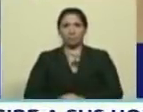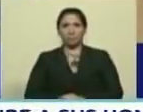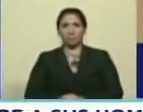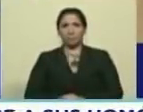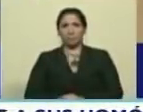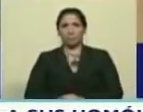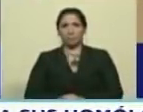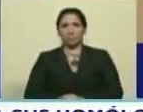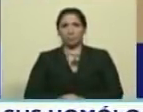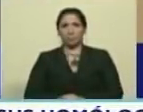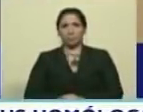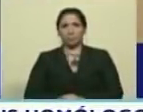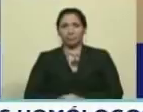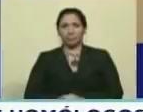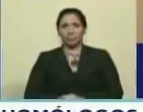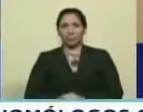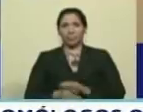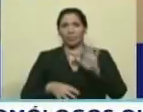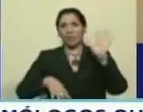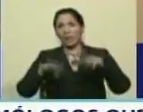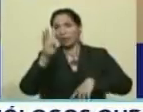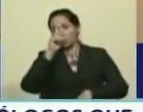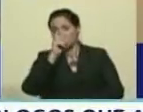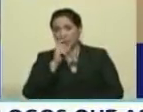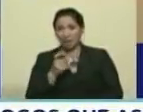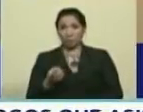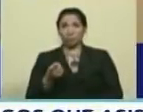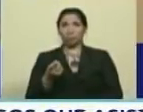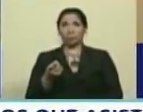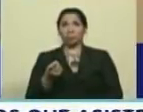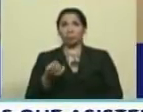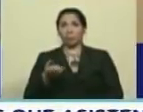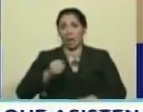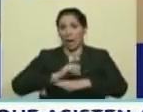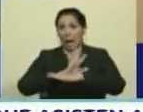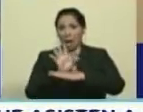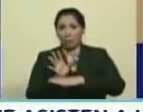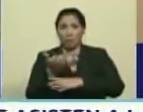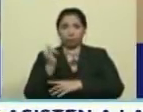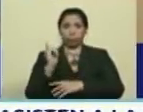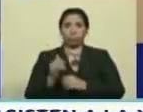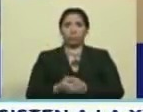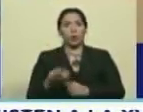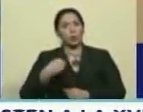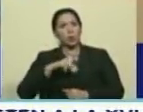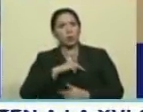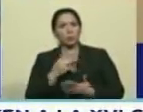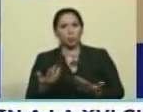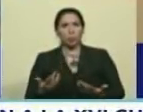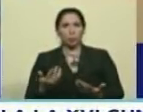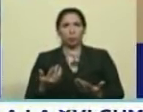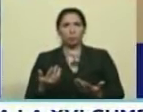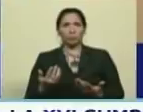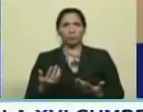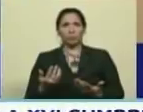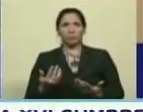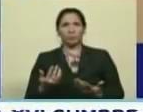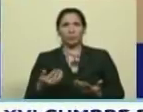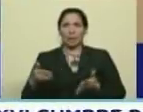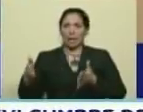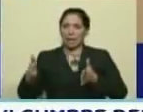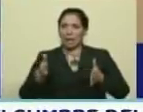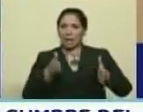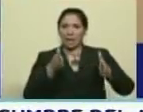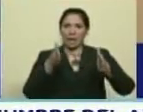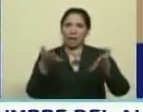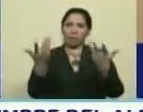Este es el 14 aniversario del ALBA, de su existencia. Por lo tanto, hemos sido parte de un camino